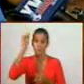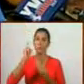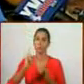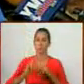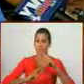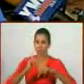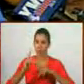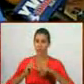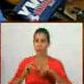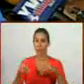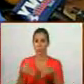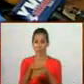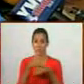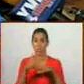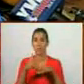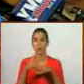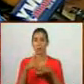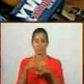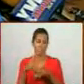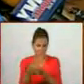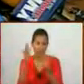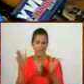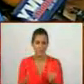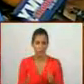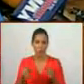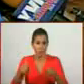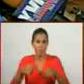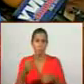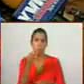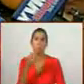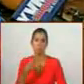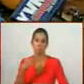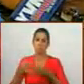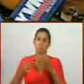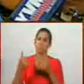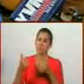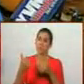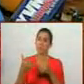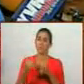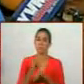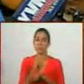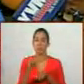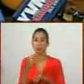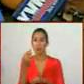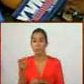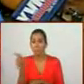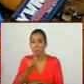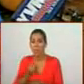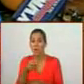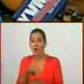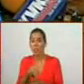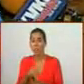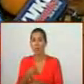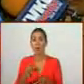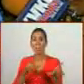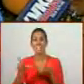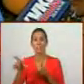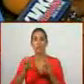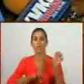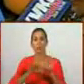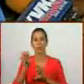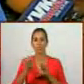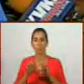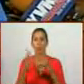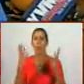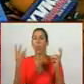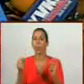ministro de Agricultura nos los expuso, va bien, esperamos que para finales del mes de noviembre ya tengamos el avalúo del total de